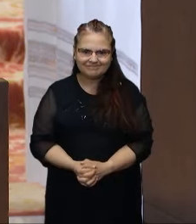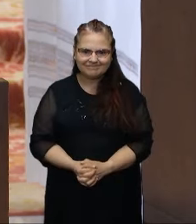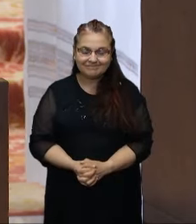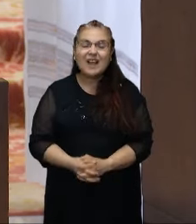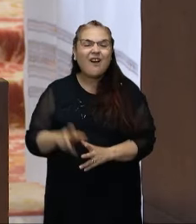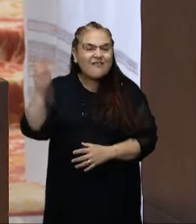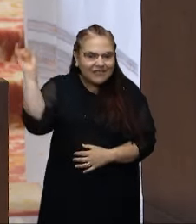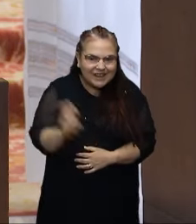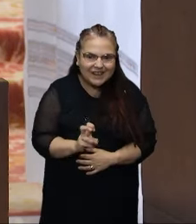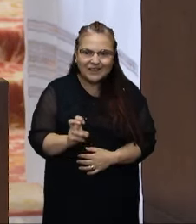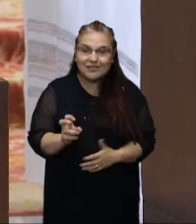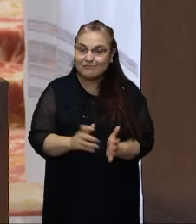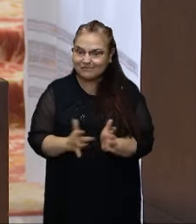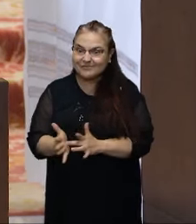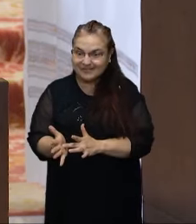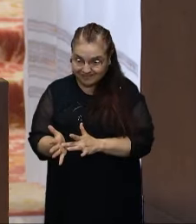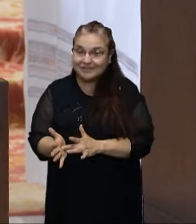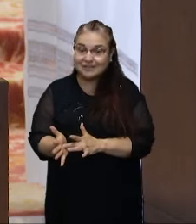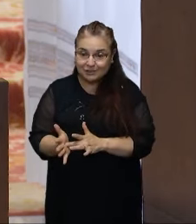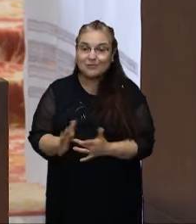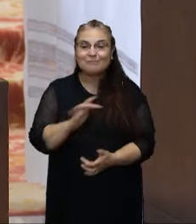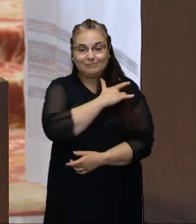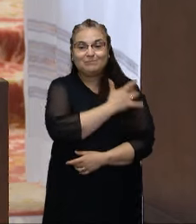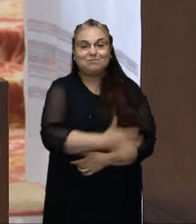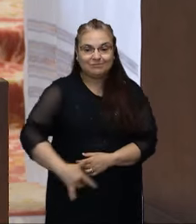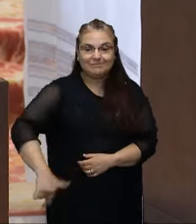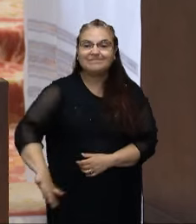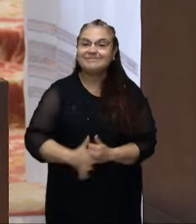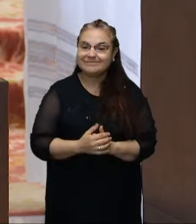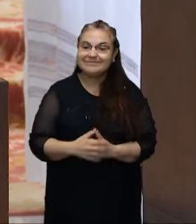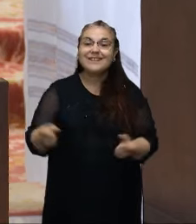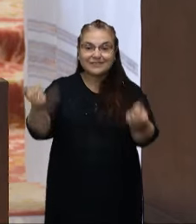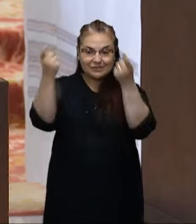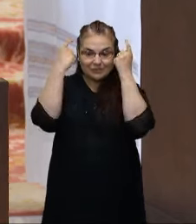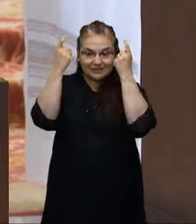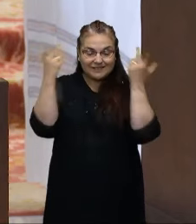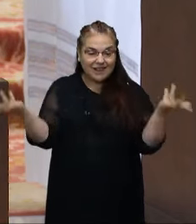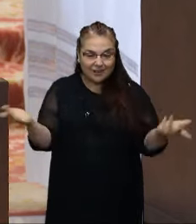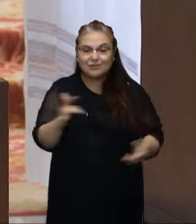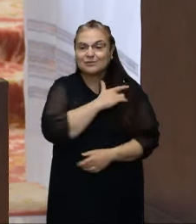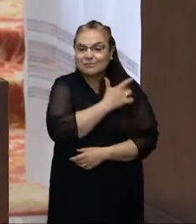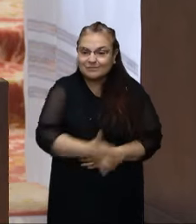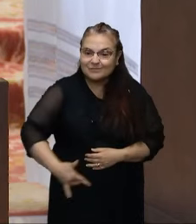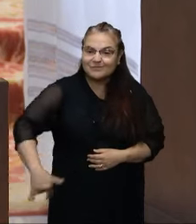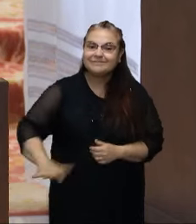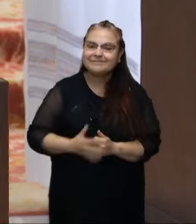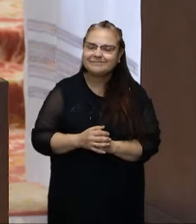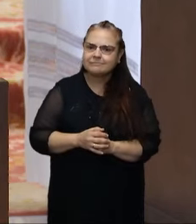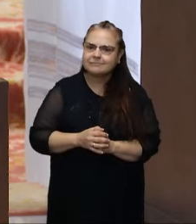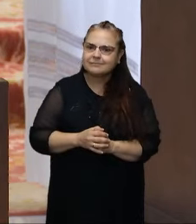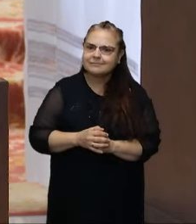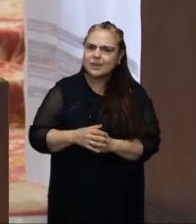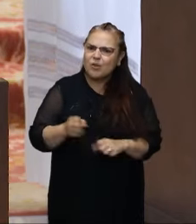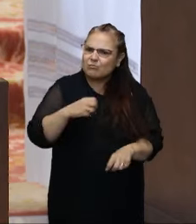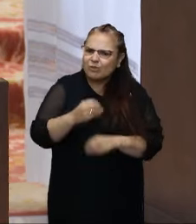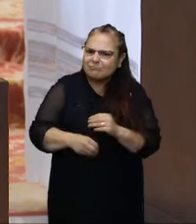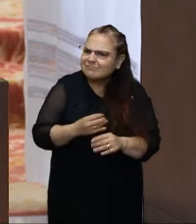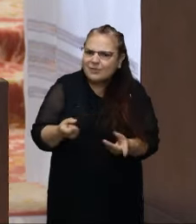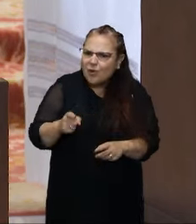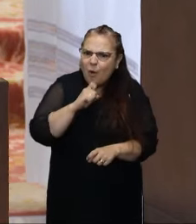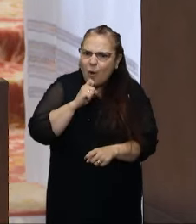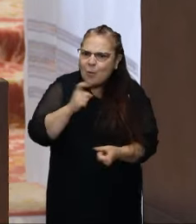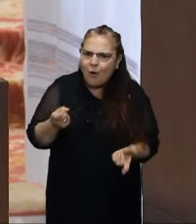Ha venido Cristo el misericordioso a enseñarnos misericordia y cómo se practica y cómo se